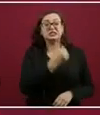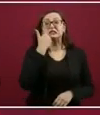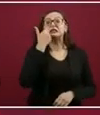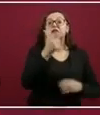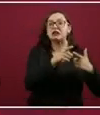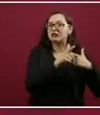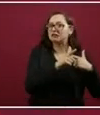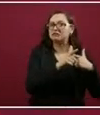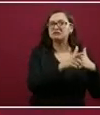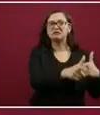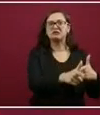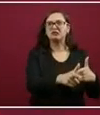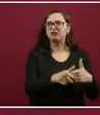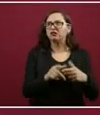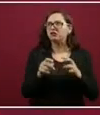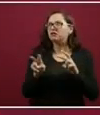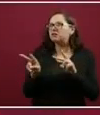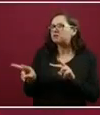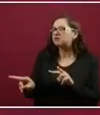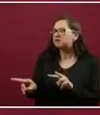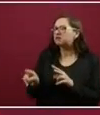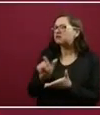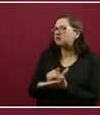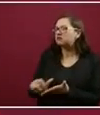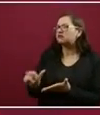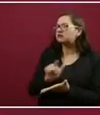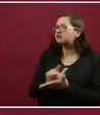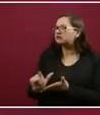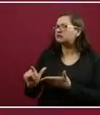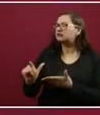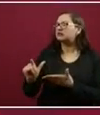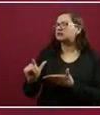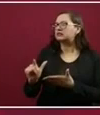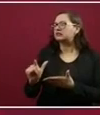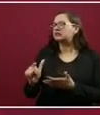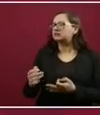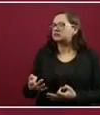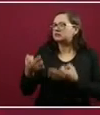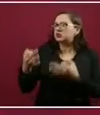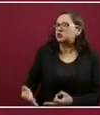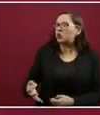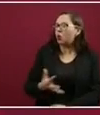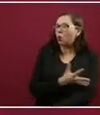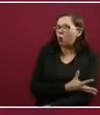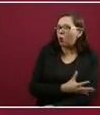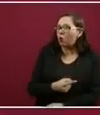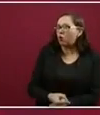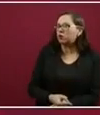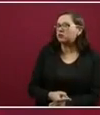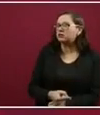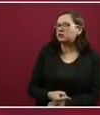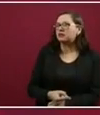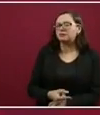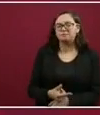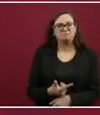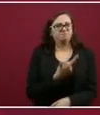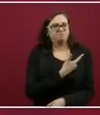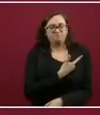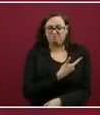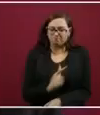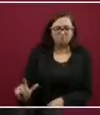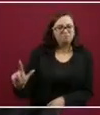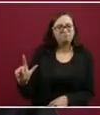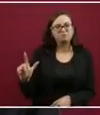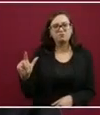les gusta el que se actúe con honestidad, les molesta mucho